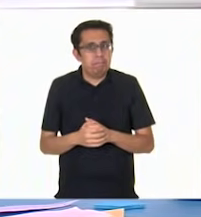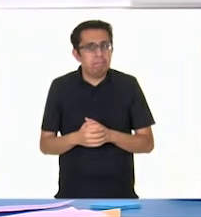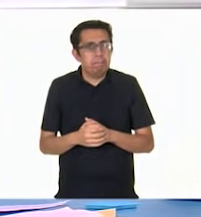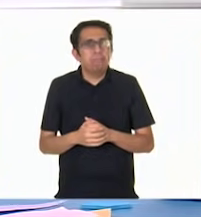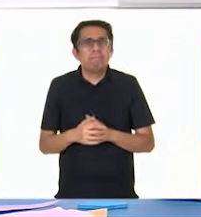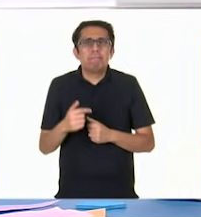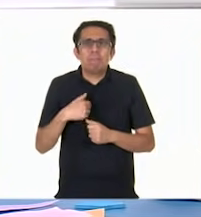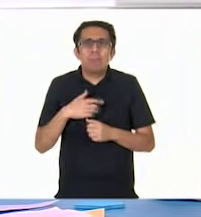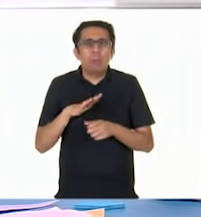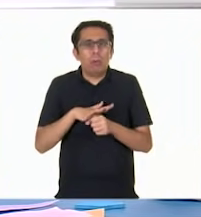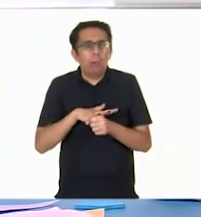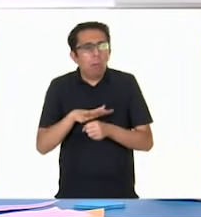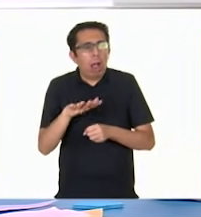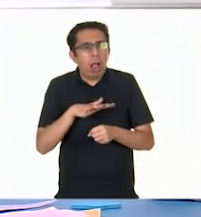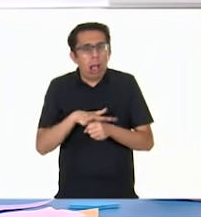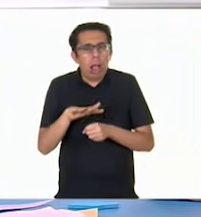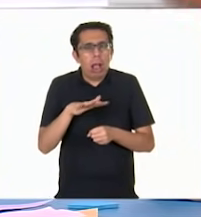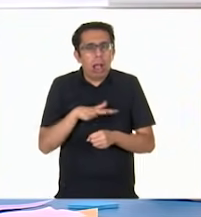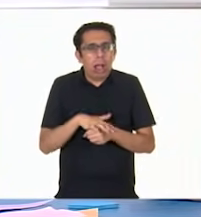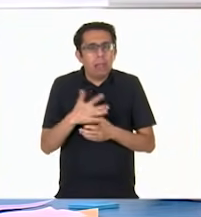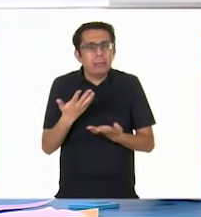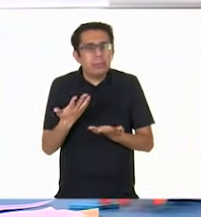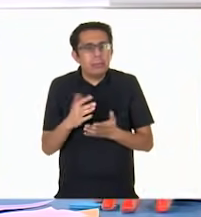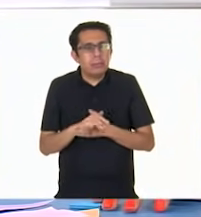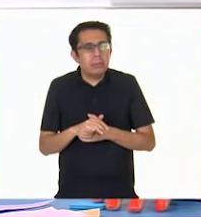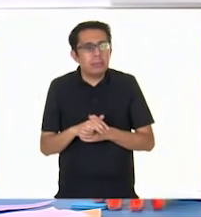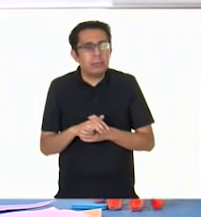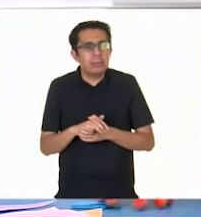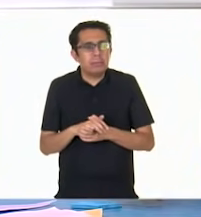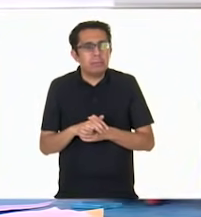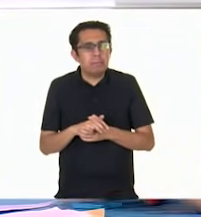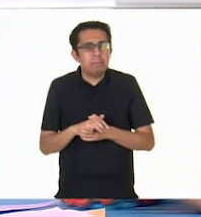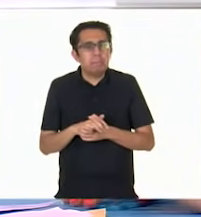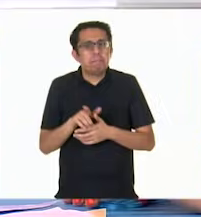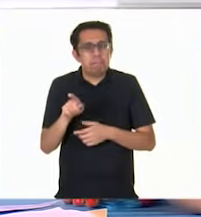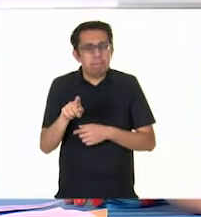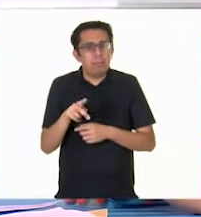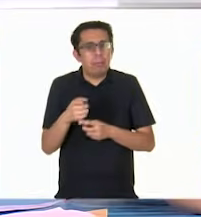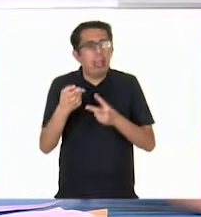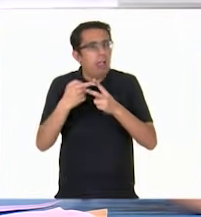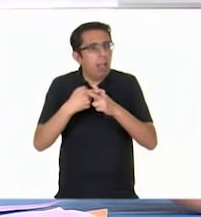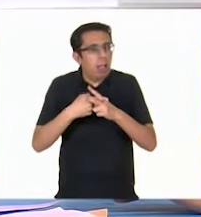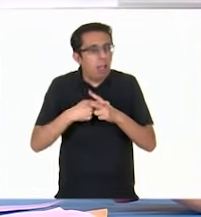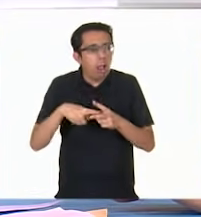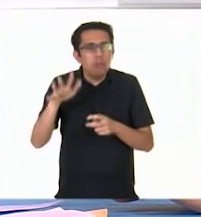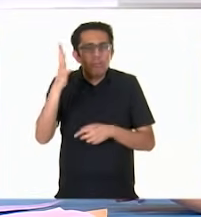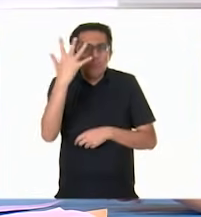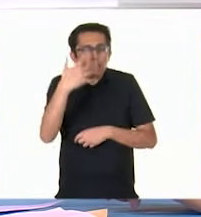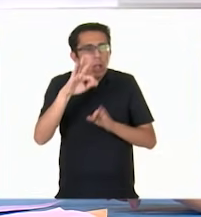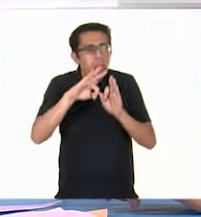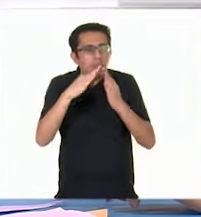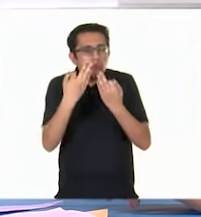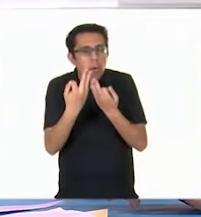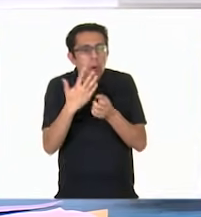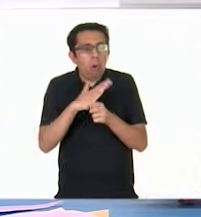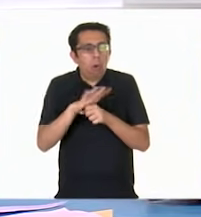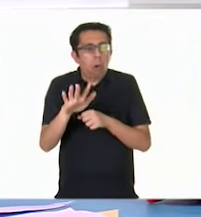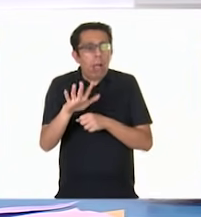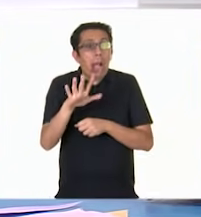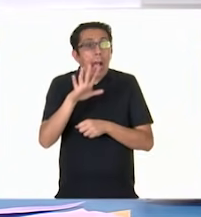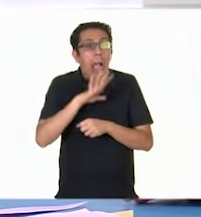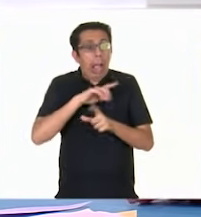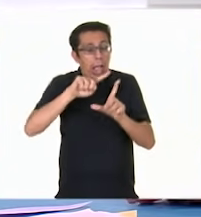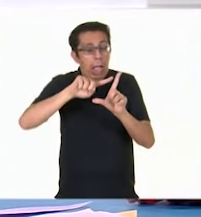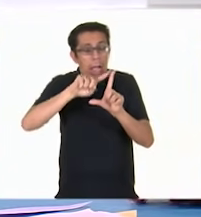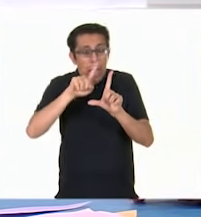usamos estrategia del maestro Adán? Ah, sí. Comencemos entonces por buscar las figuras que tienen un